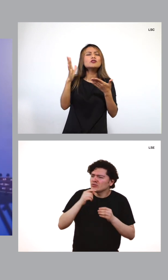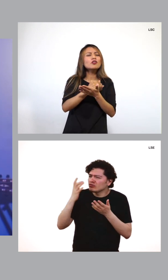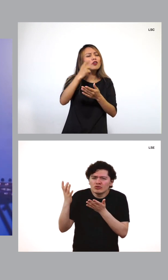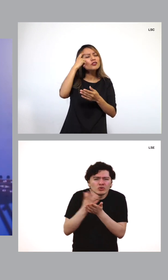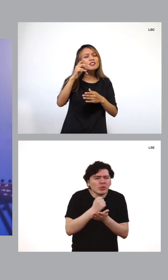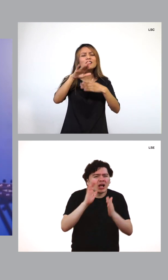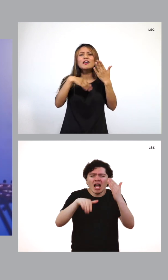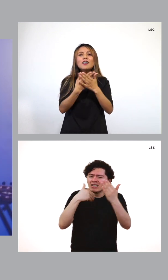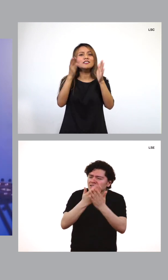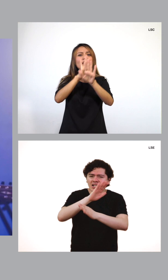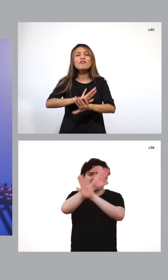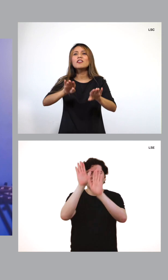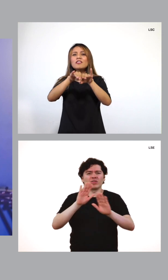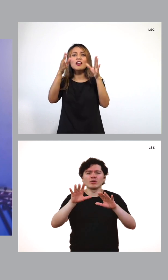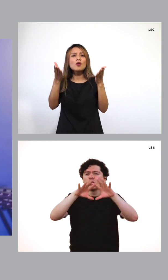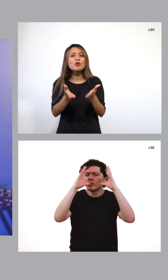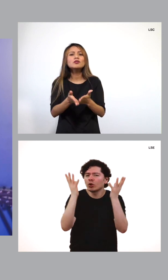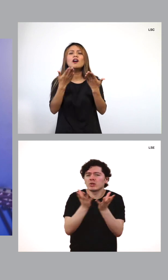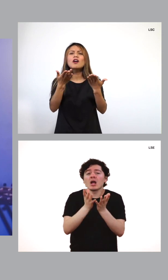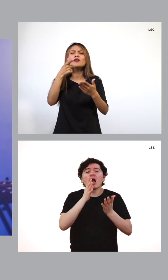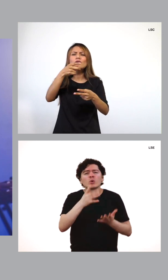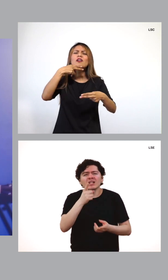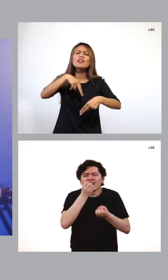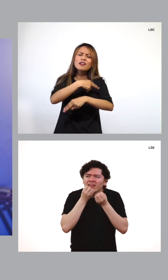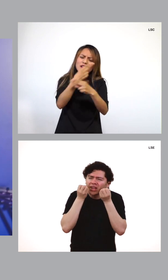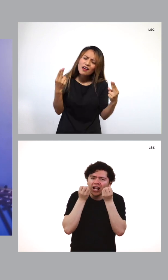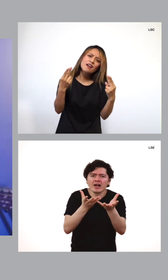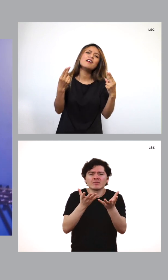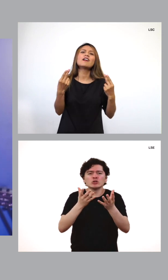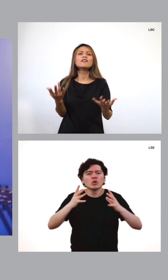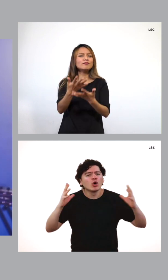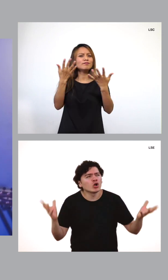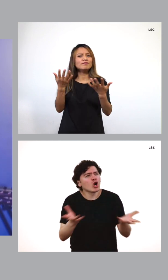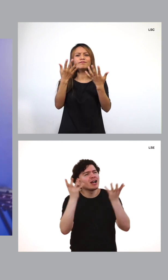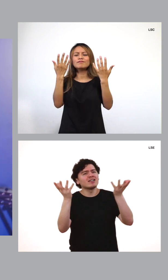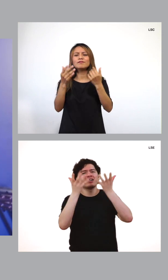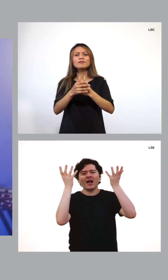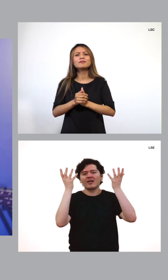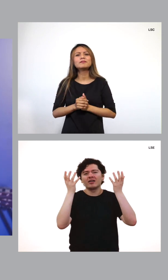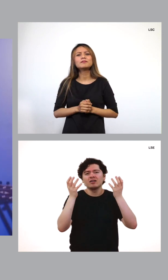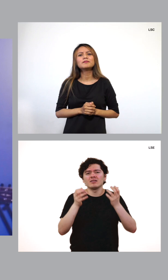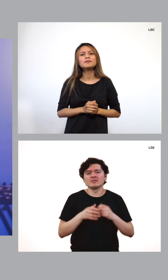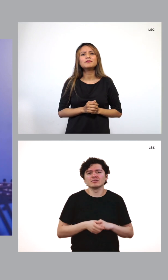del mundo. Vamos, levanta tu voz allá donde estés. Eso es, vamos.